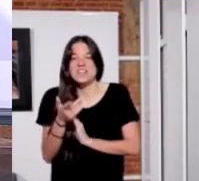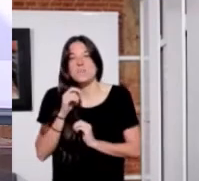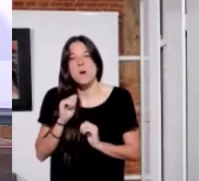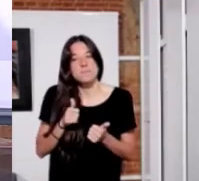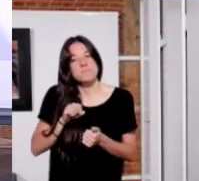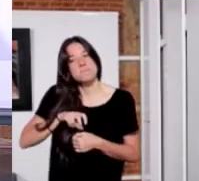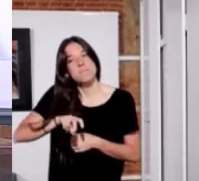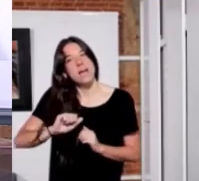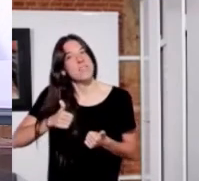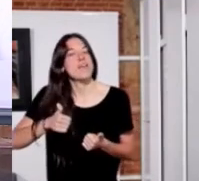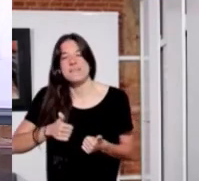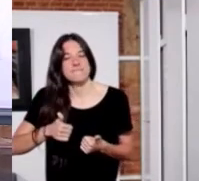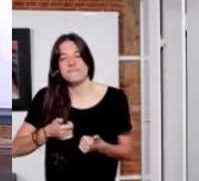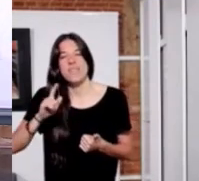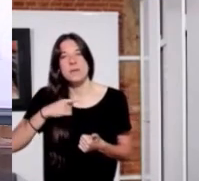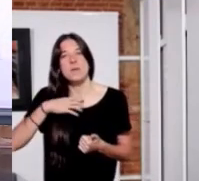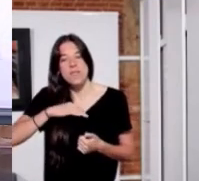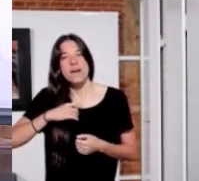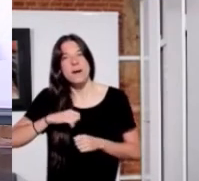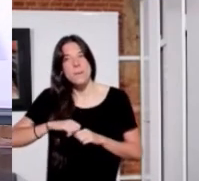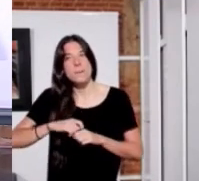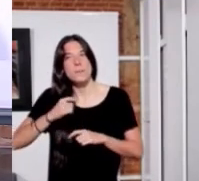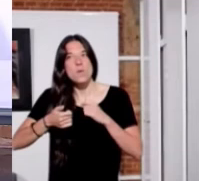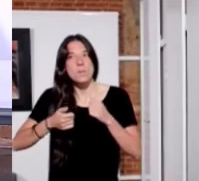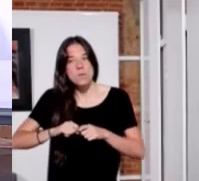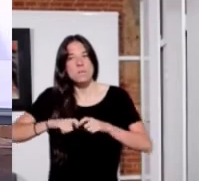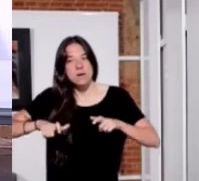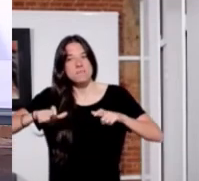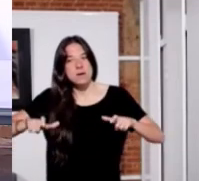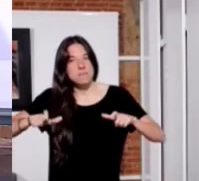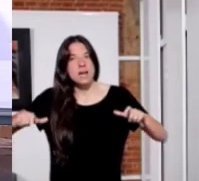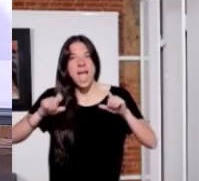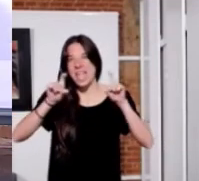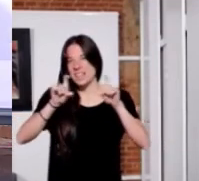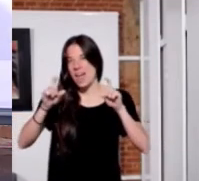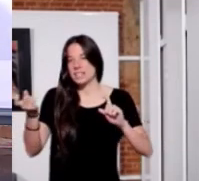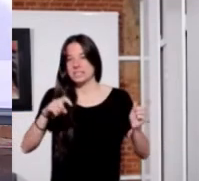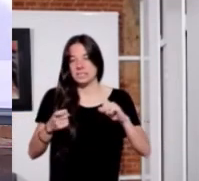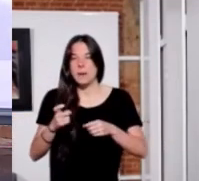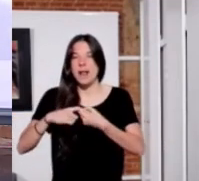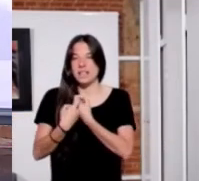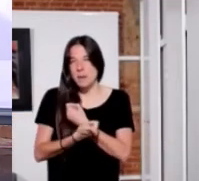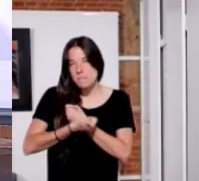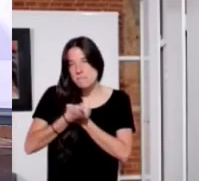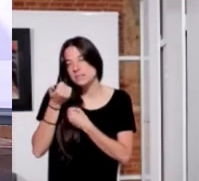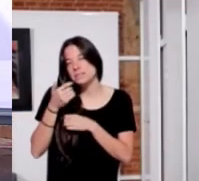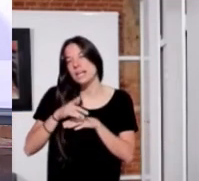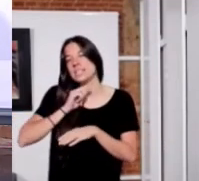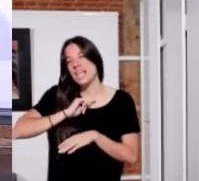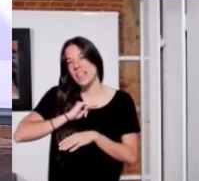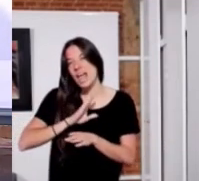que bueno, pues, vaya aunando cada vez más entidades que se sientan partícipes de esta herramienta, que yo